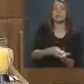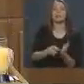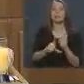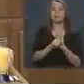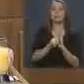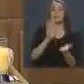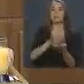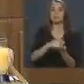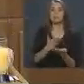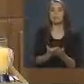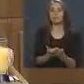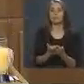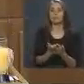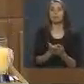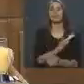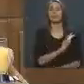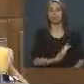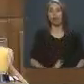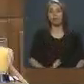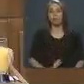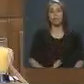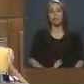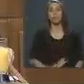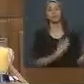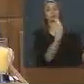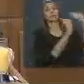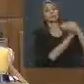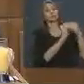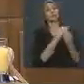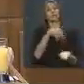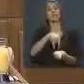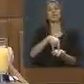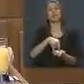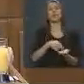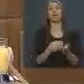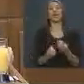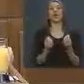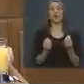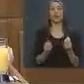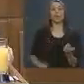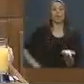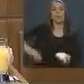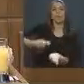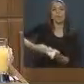Y el gobierno va a tener que exponernos entonces un mecanismo de financiamiento